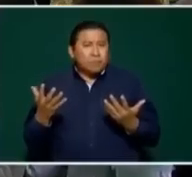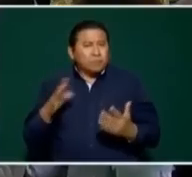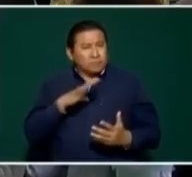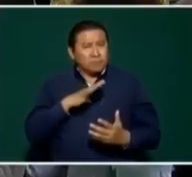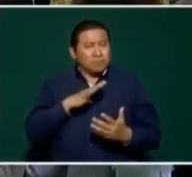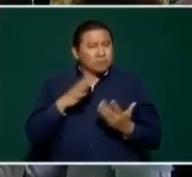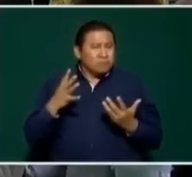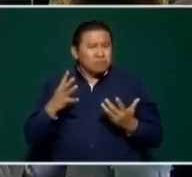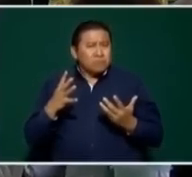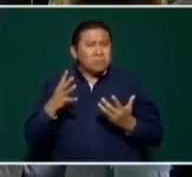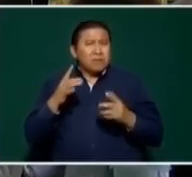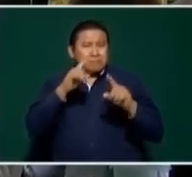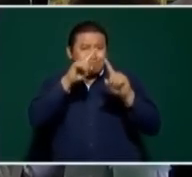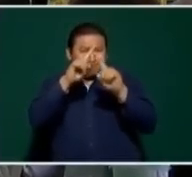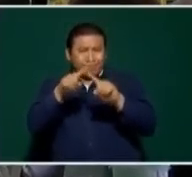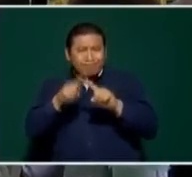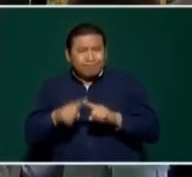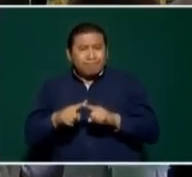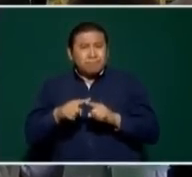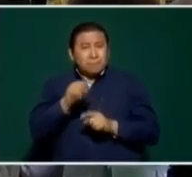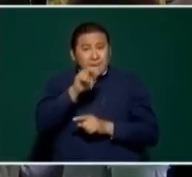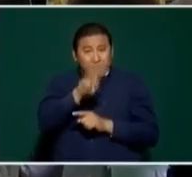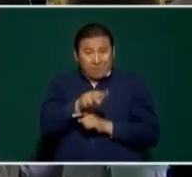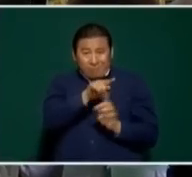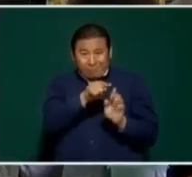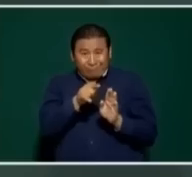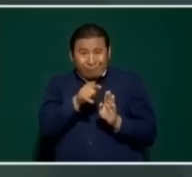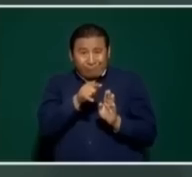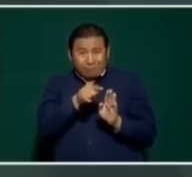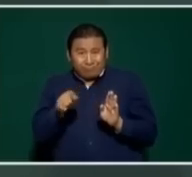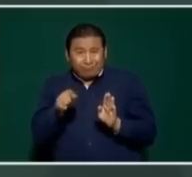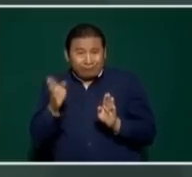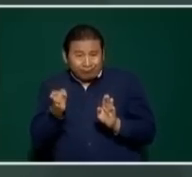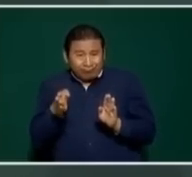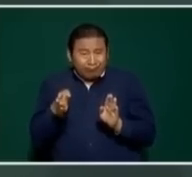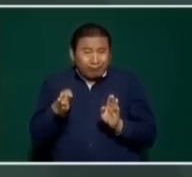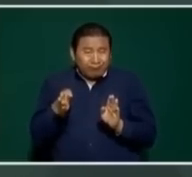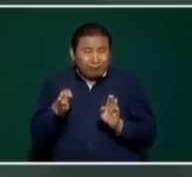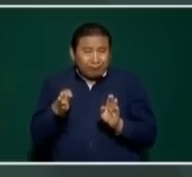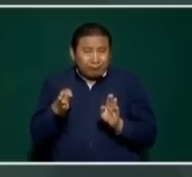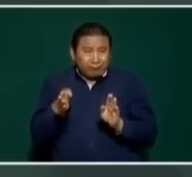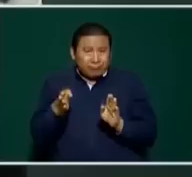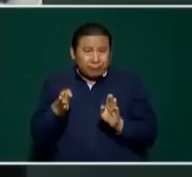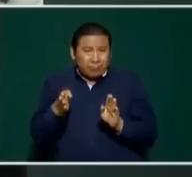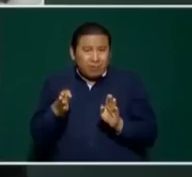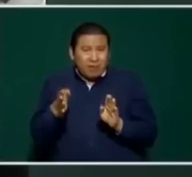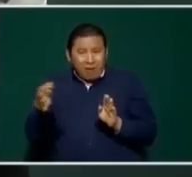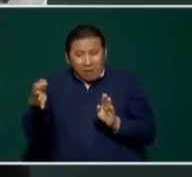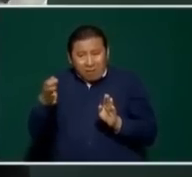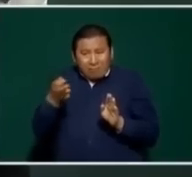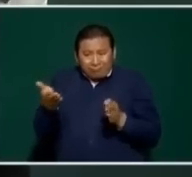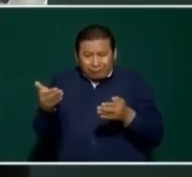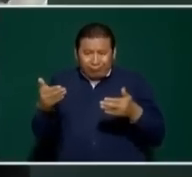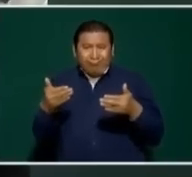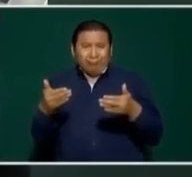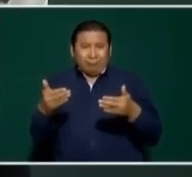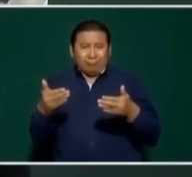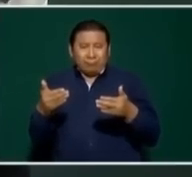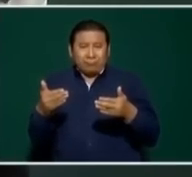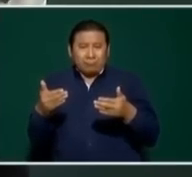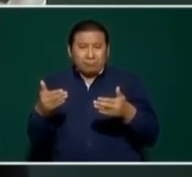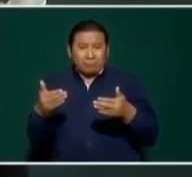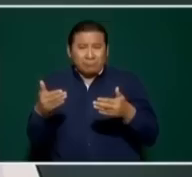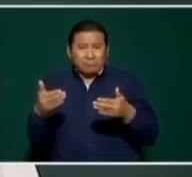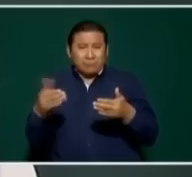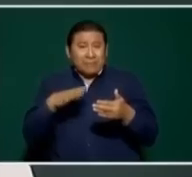sea distinta la realidad a el reporte